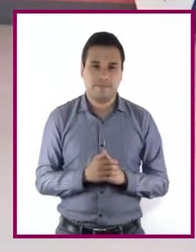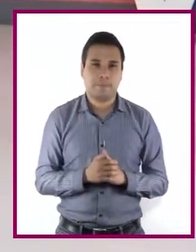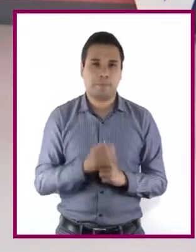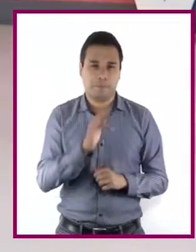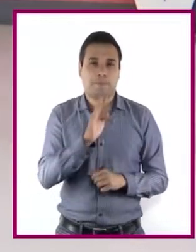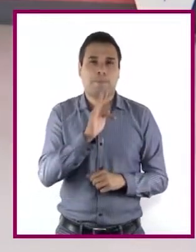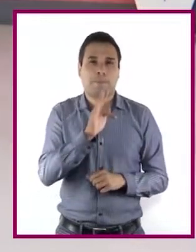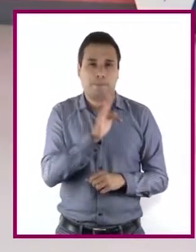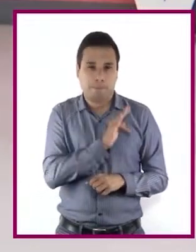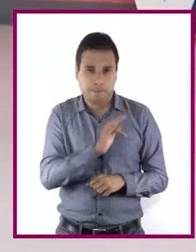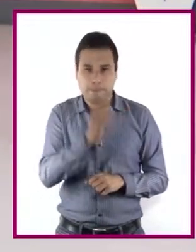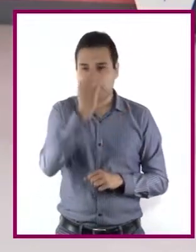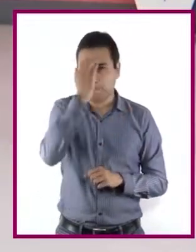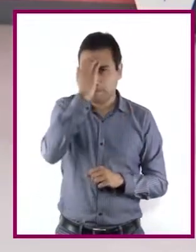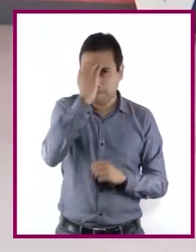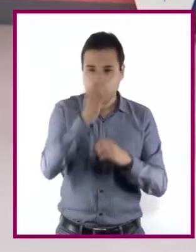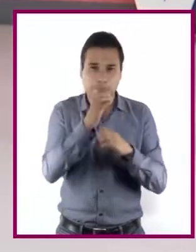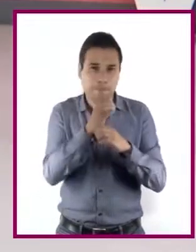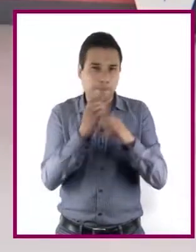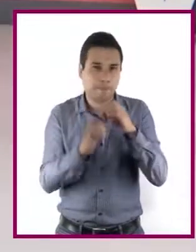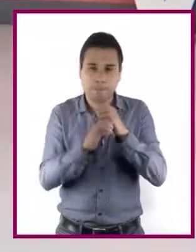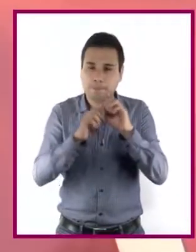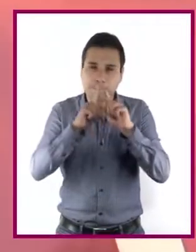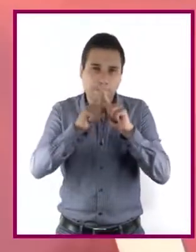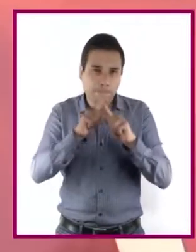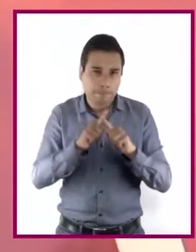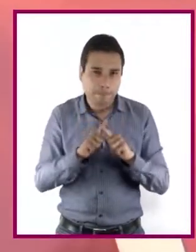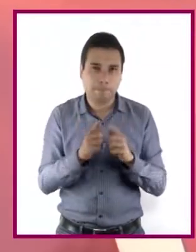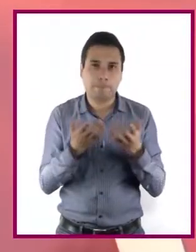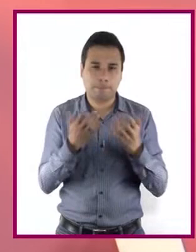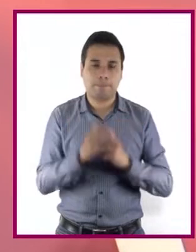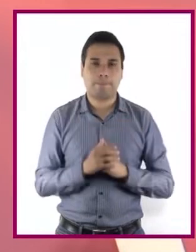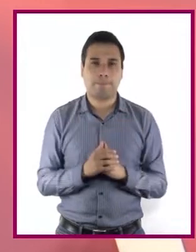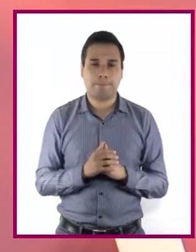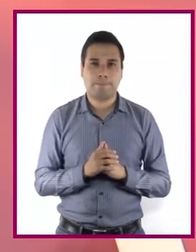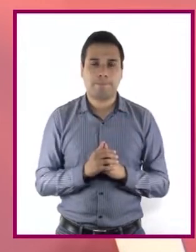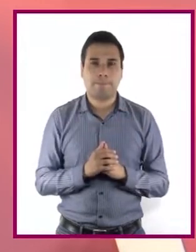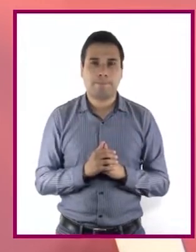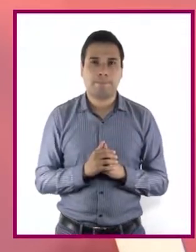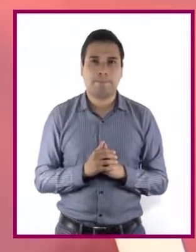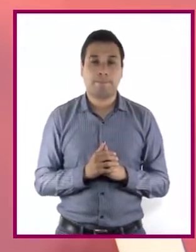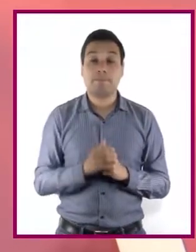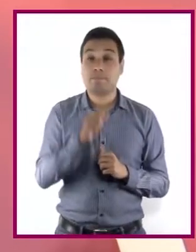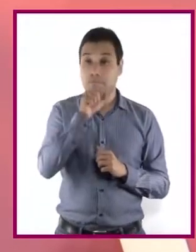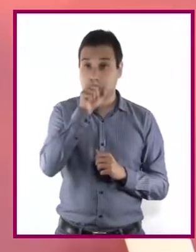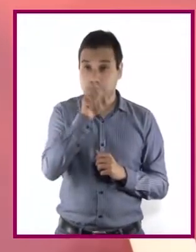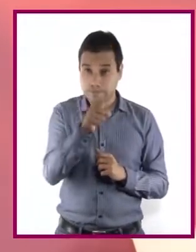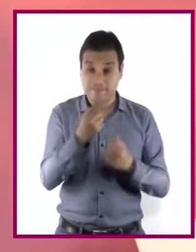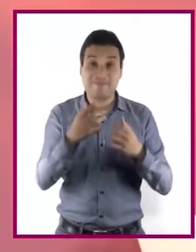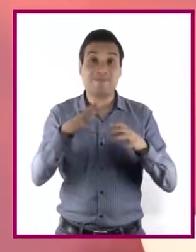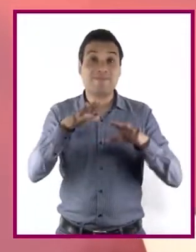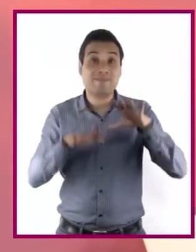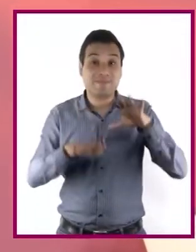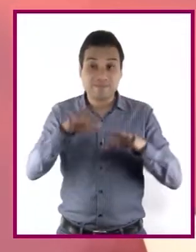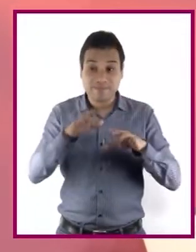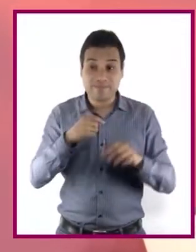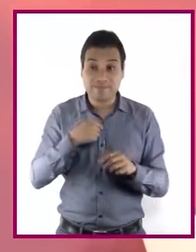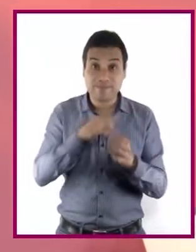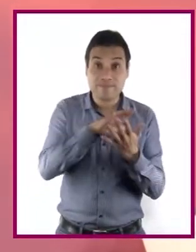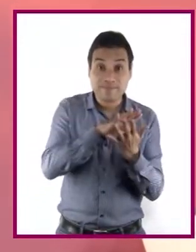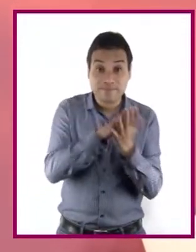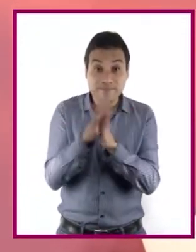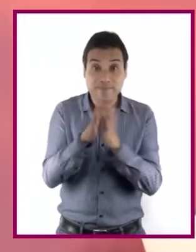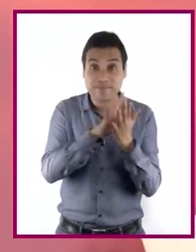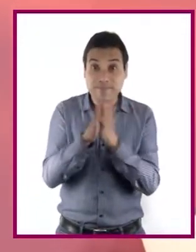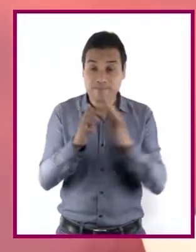elementos de acuerdo con las elecciones del adaptador. Por otro lado, puede suceder también que en la adaptación teatral, el